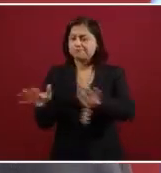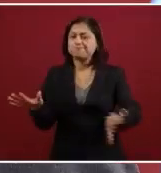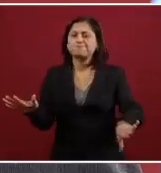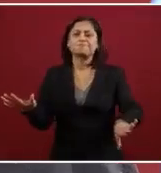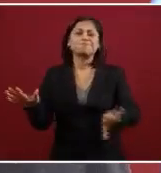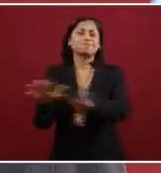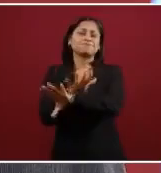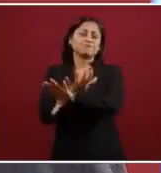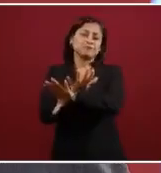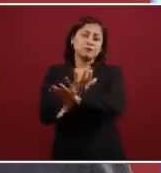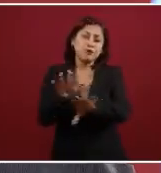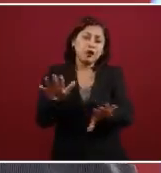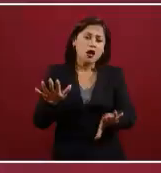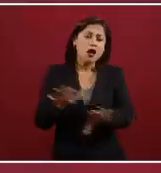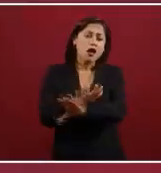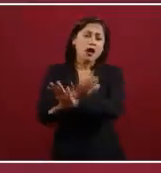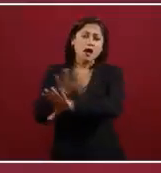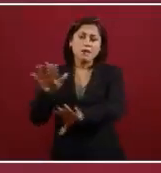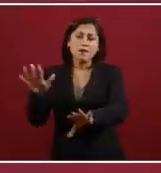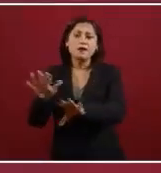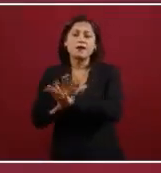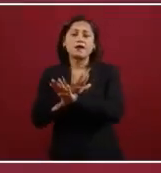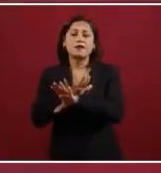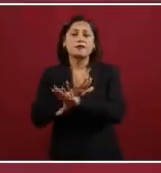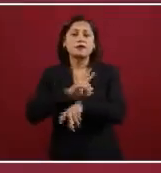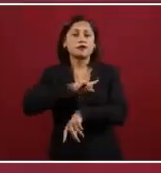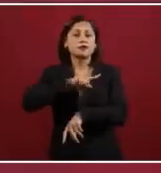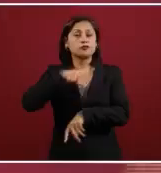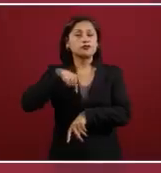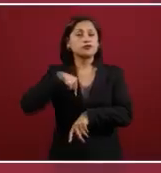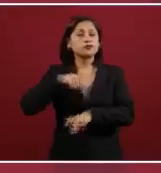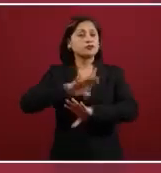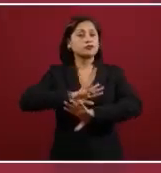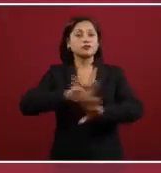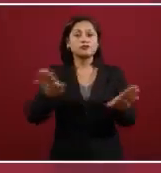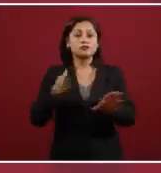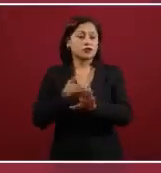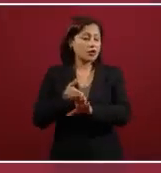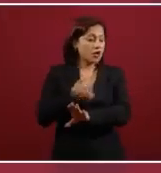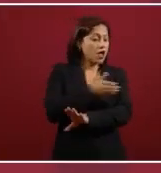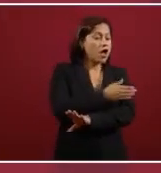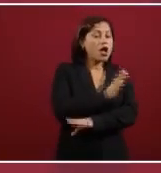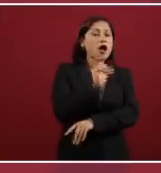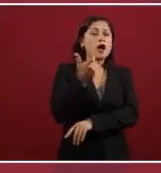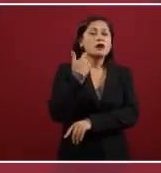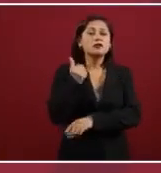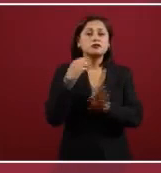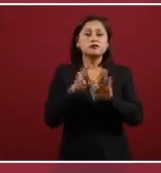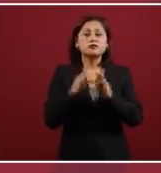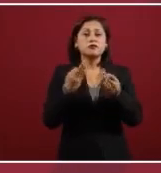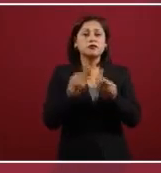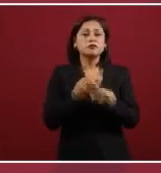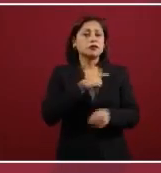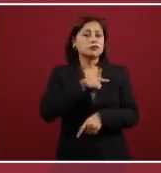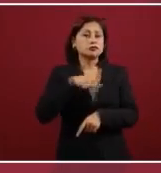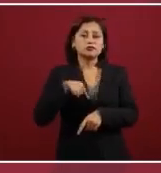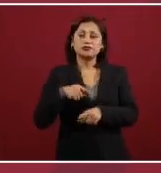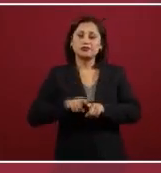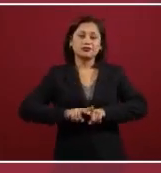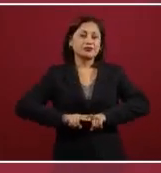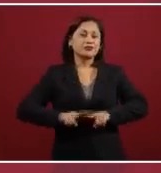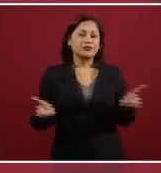que no vamos a seguir en el camino trillado de siempre,